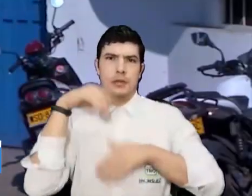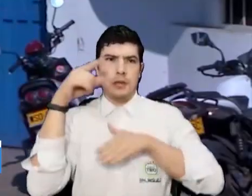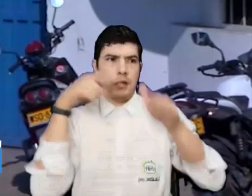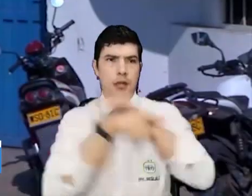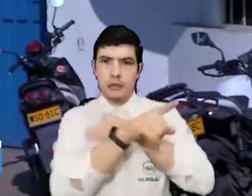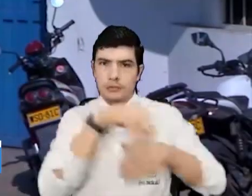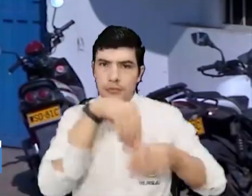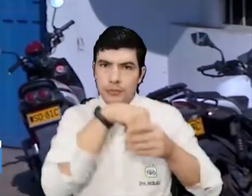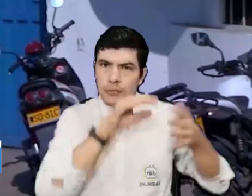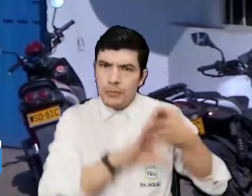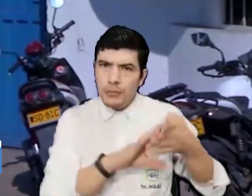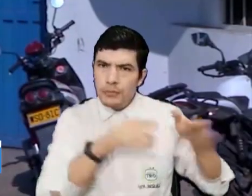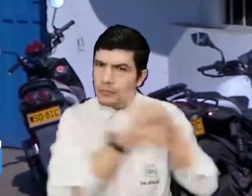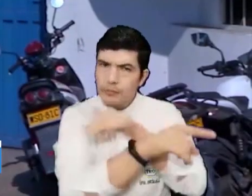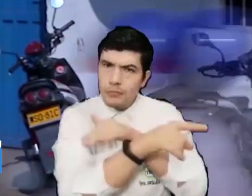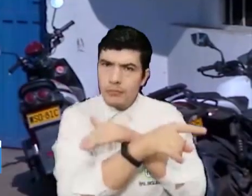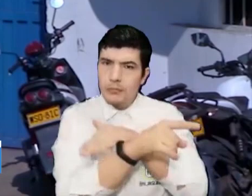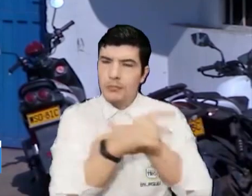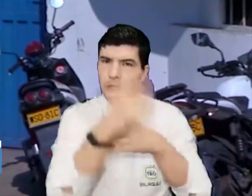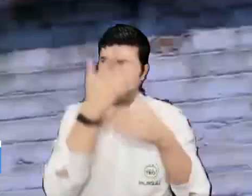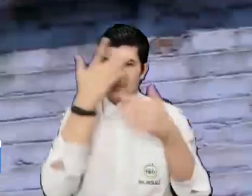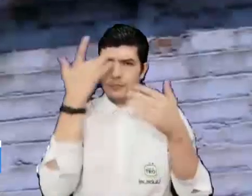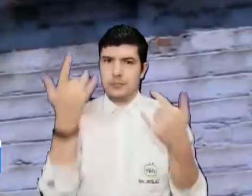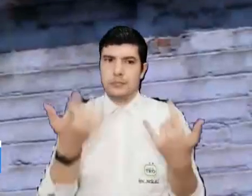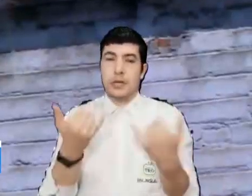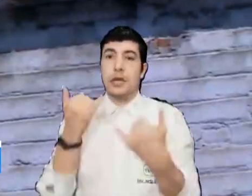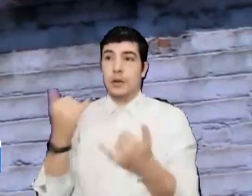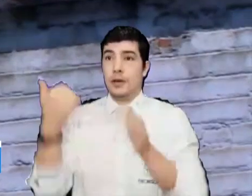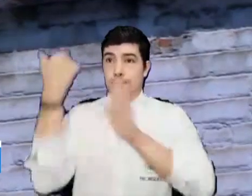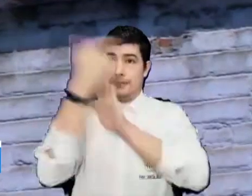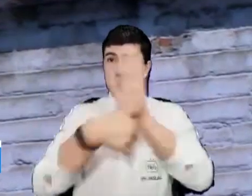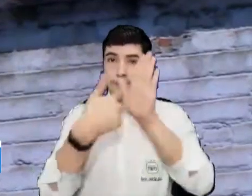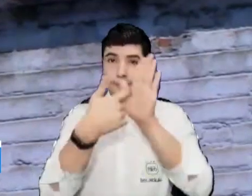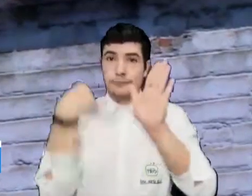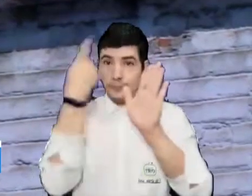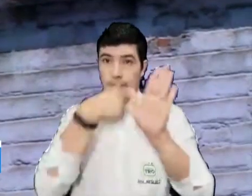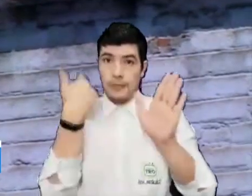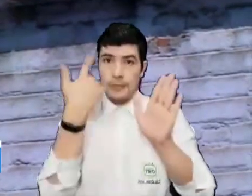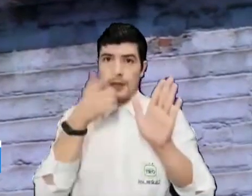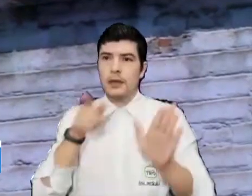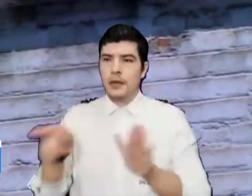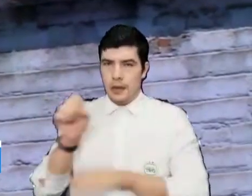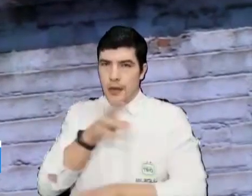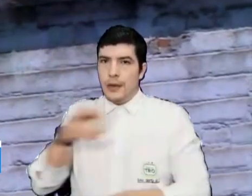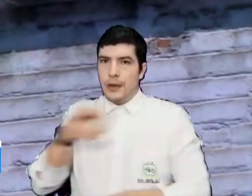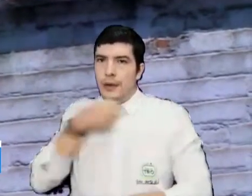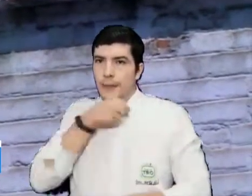penitenciario. Estos son los retratos suministrados a Oriente Noticias y que corresponden a